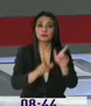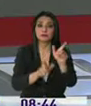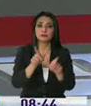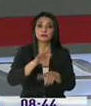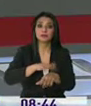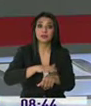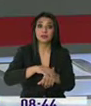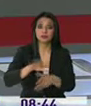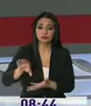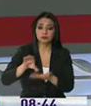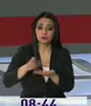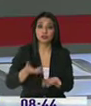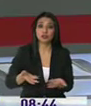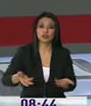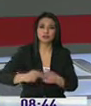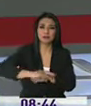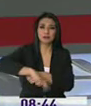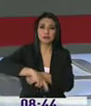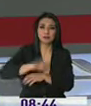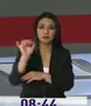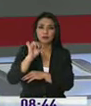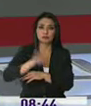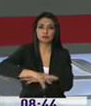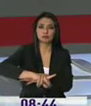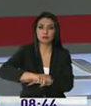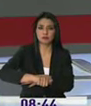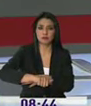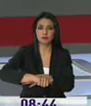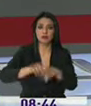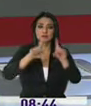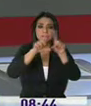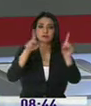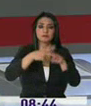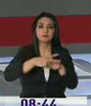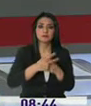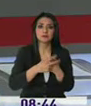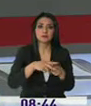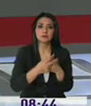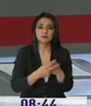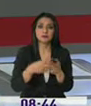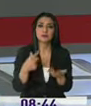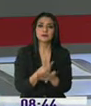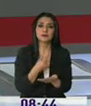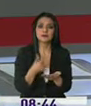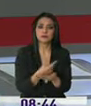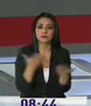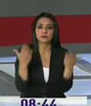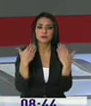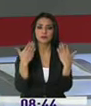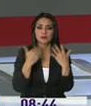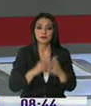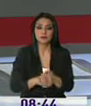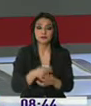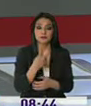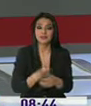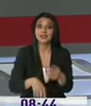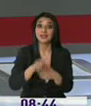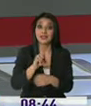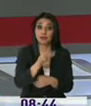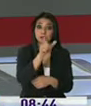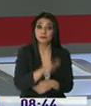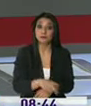delito de recetación de autopartes durante el allanamiento de un taller ubicado allá en El Guasmo, en la ciudad de Guayaquil. Según el hijo del